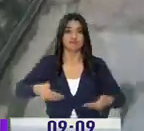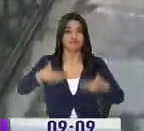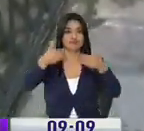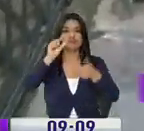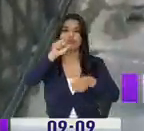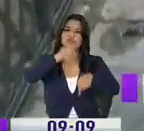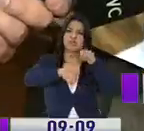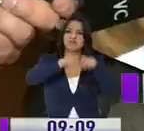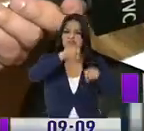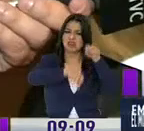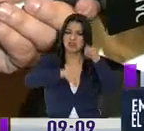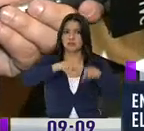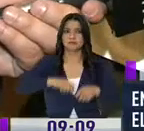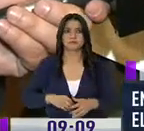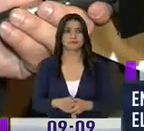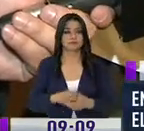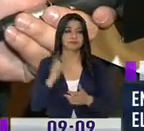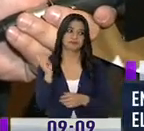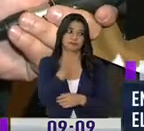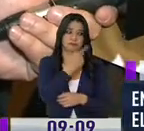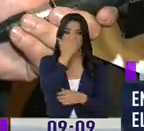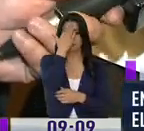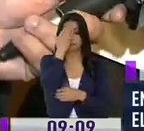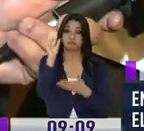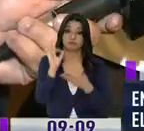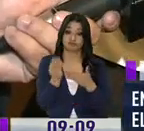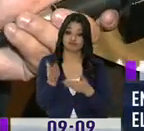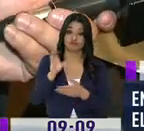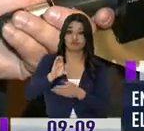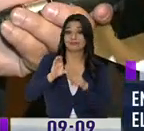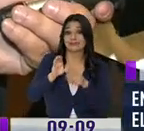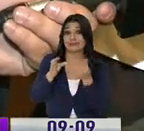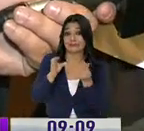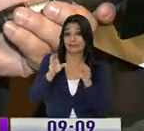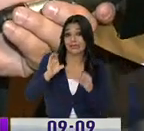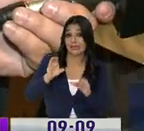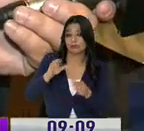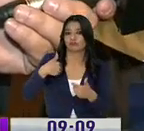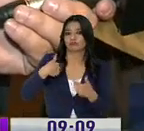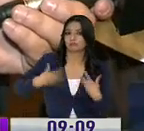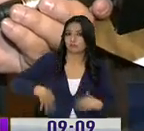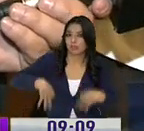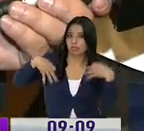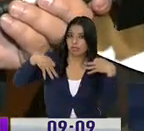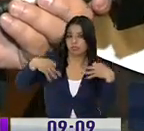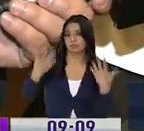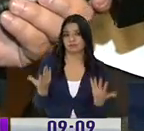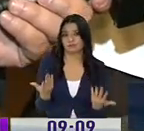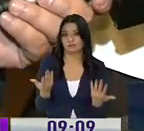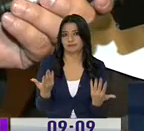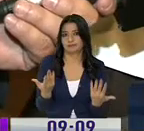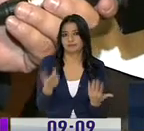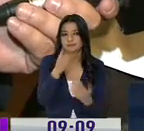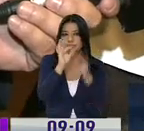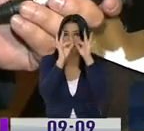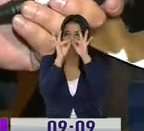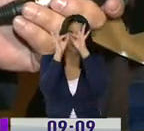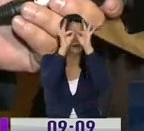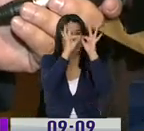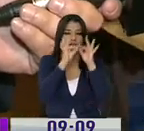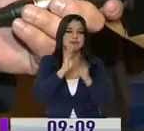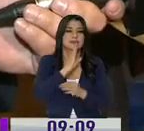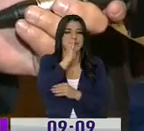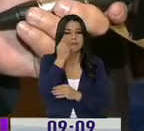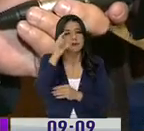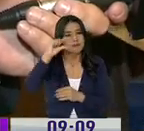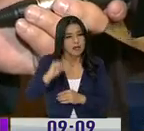encontraban deteriorados. Todos sabemos que el presupuesto de que da, hay para restablecer el patrimonio siempre